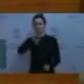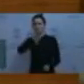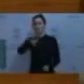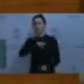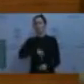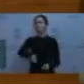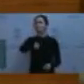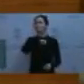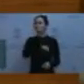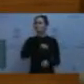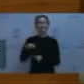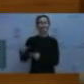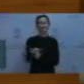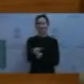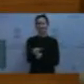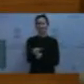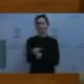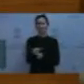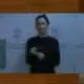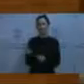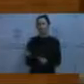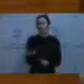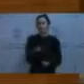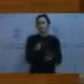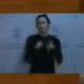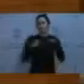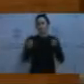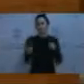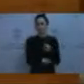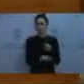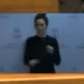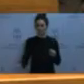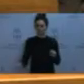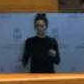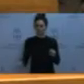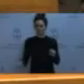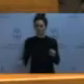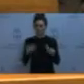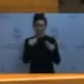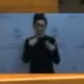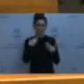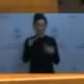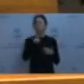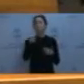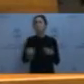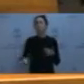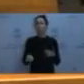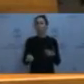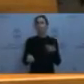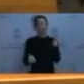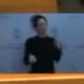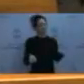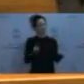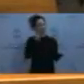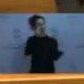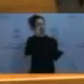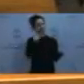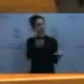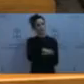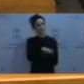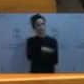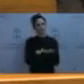perjudica los intereses de Asturias? Gracias, señora Fernández. Señor presidente, tiene la palabra.